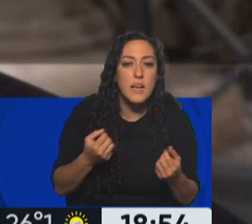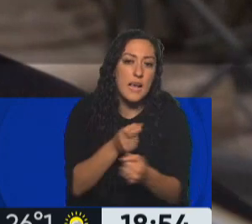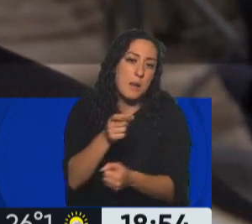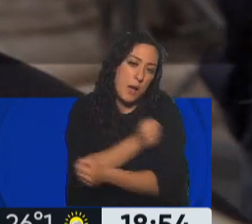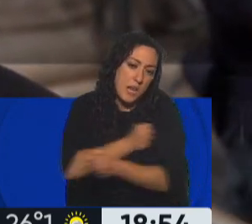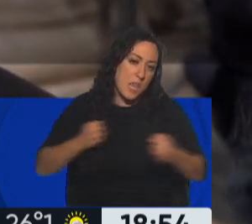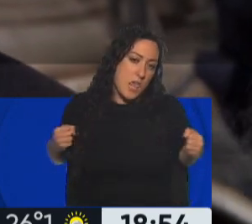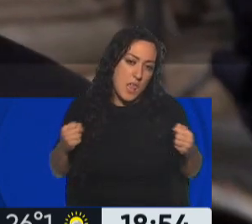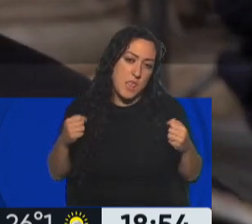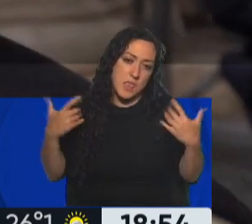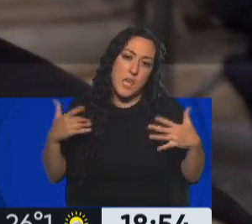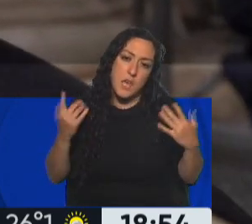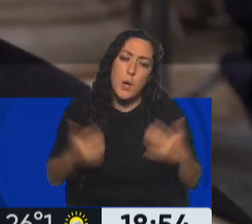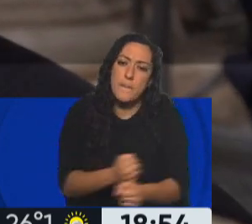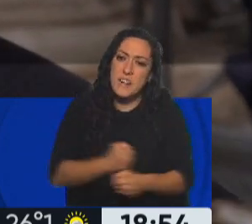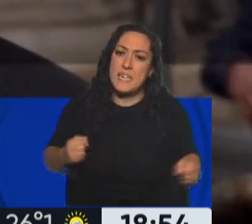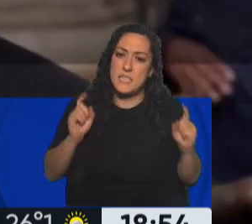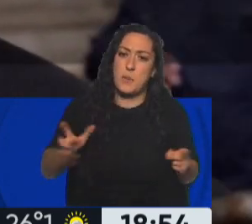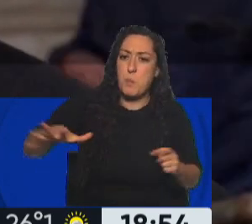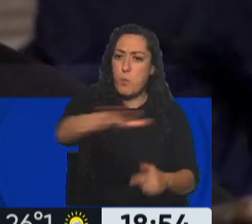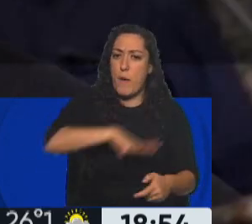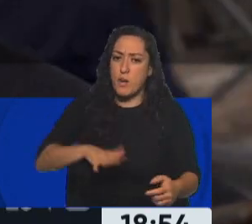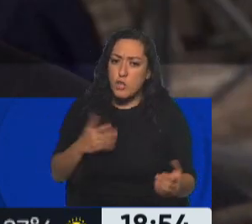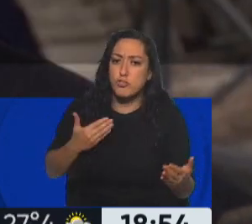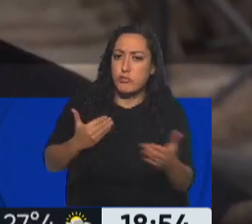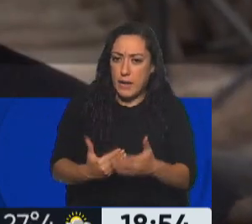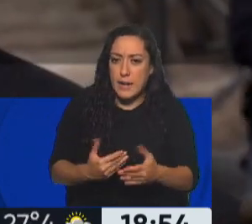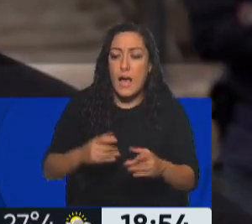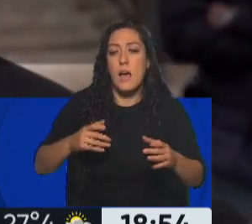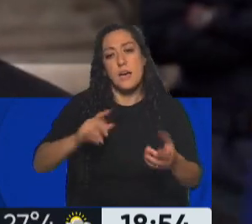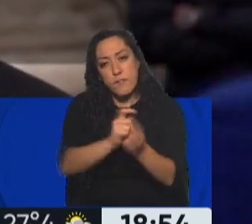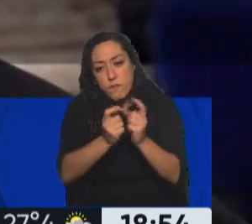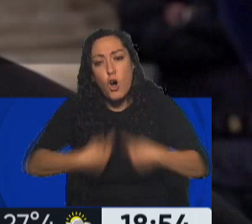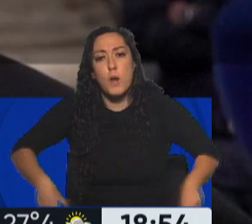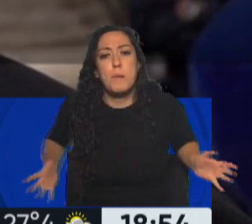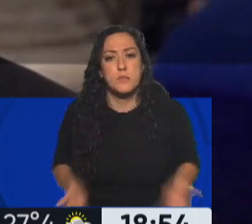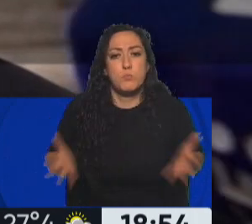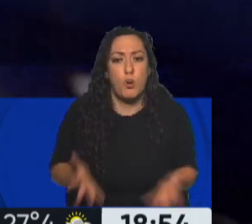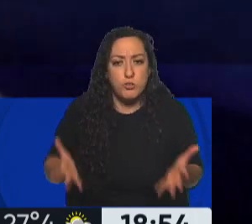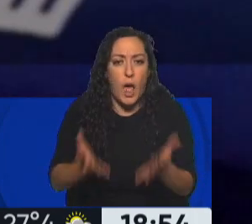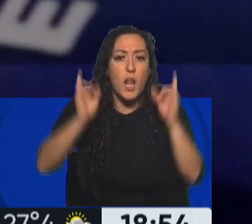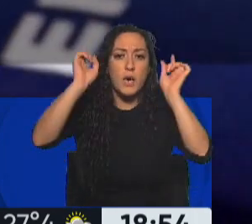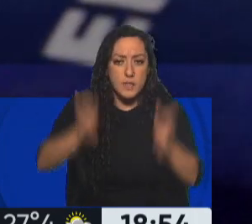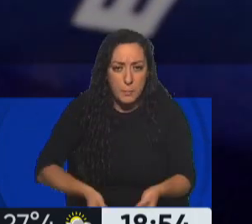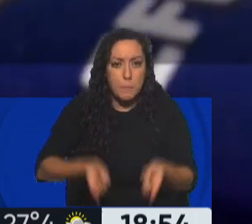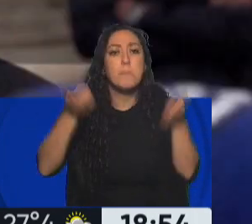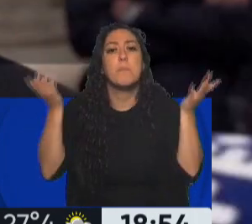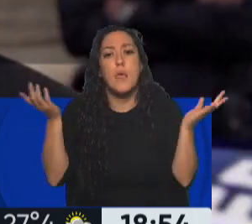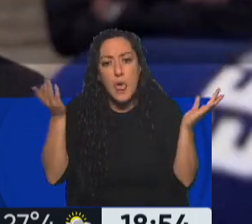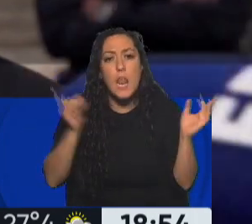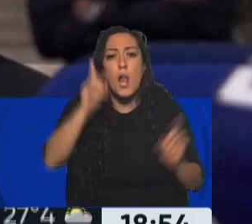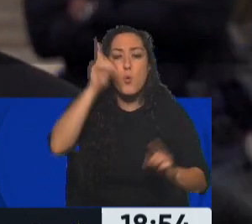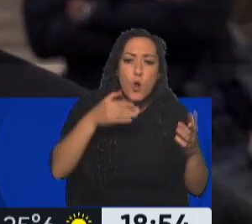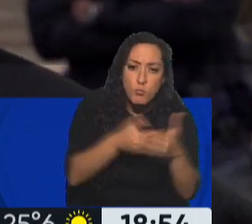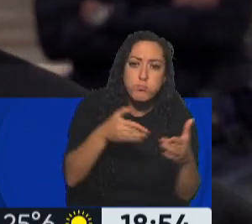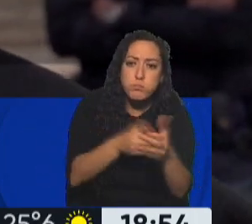e vicino alla gente, capace di intraprendere le riforme necessarie con qualche ostacolo, ma